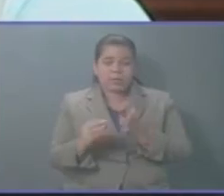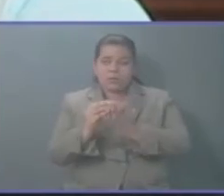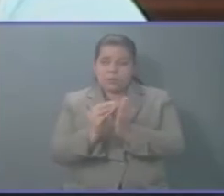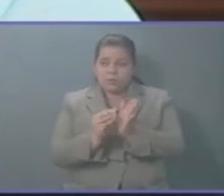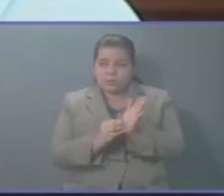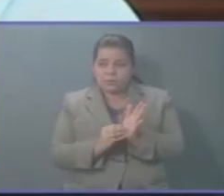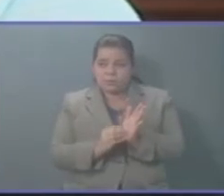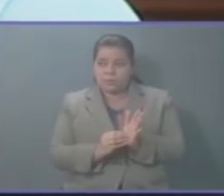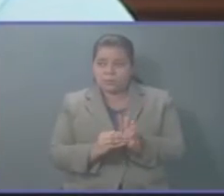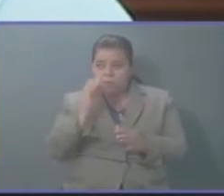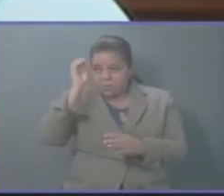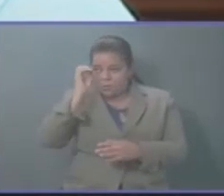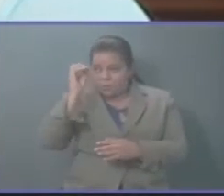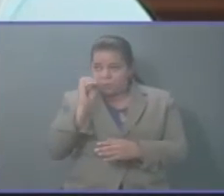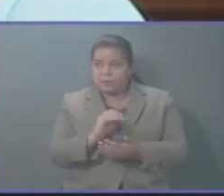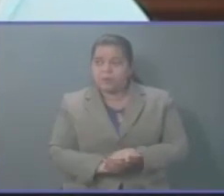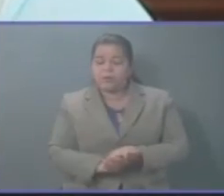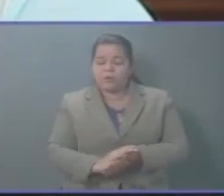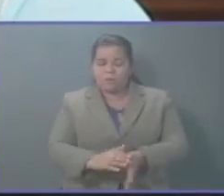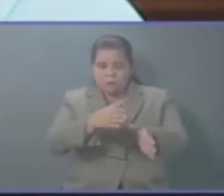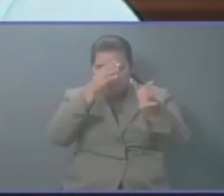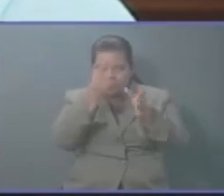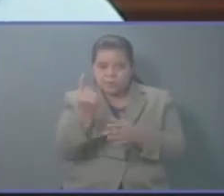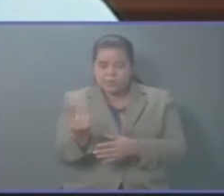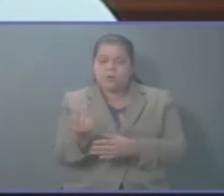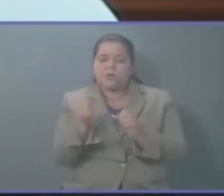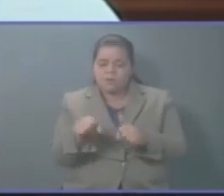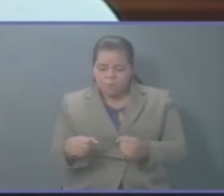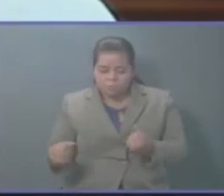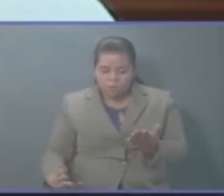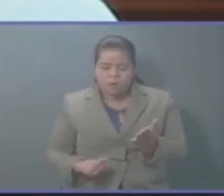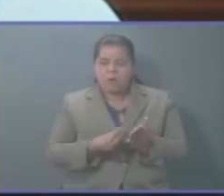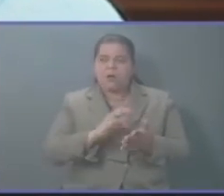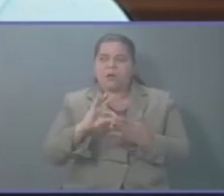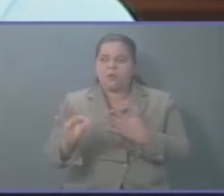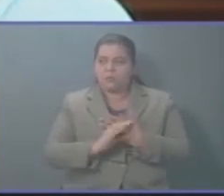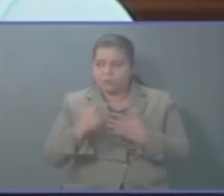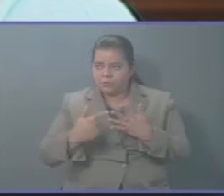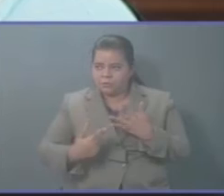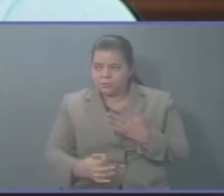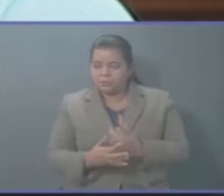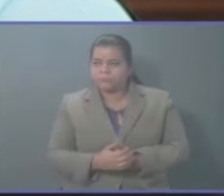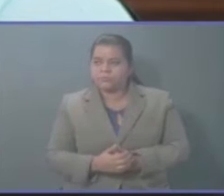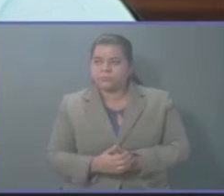contiene opiniones también de expertos que vendrían a robustecer este proyecto que ya